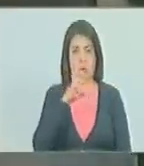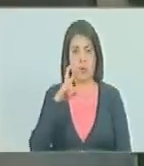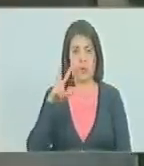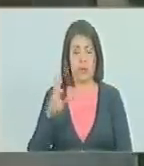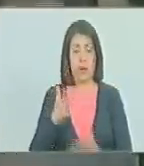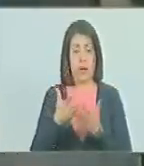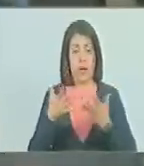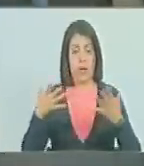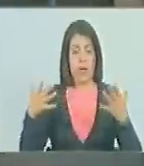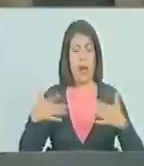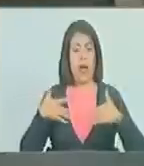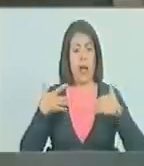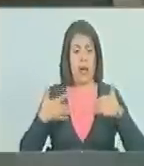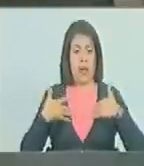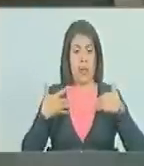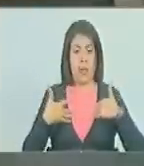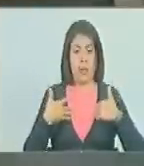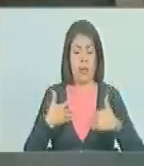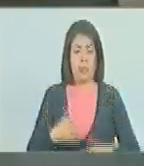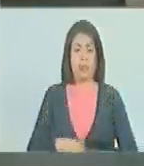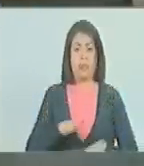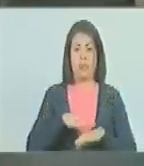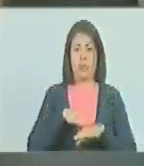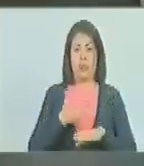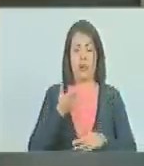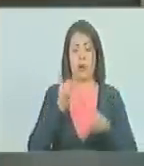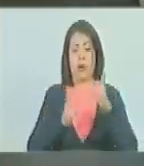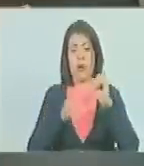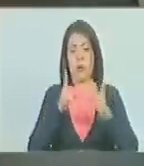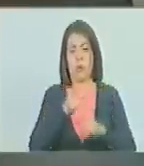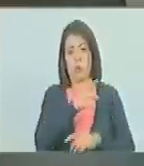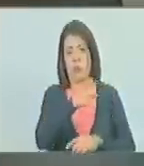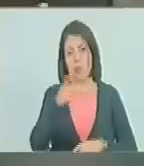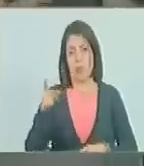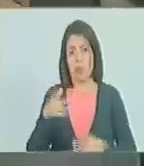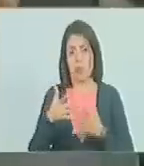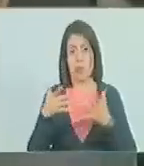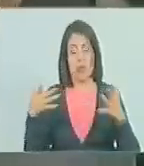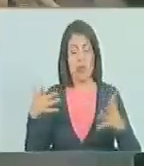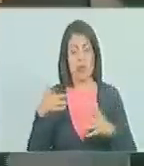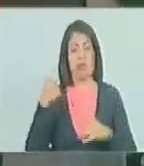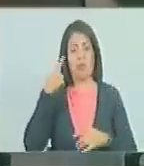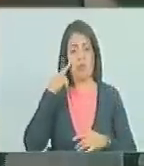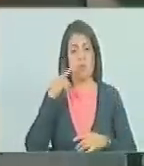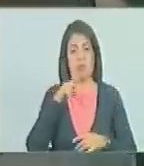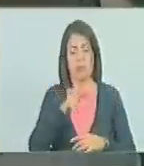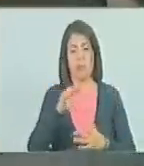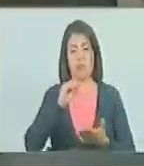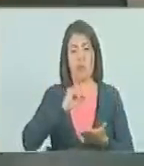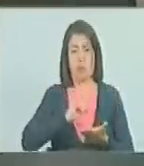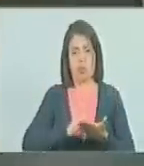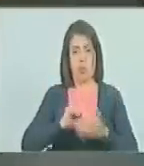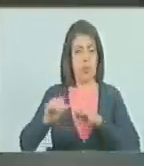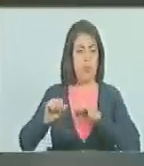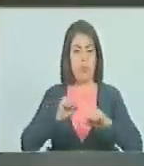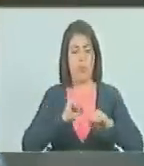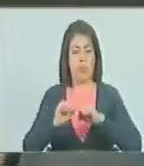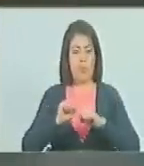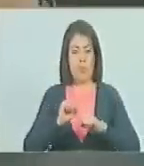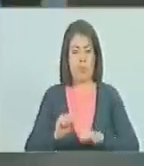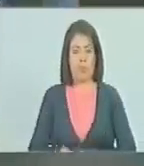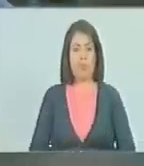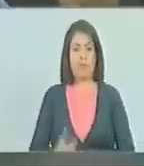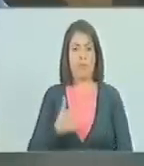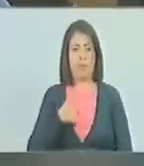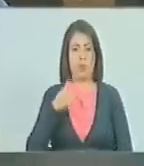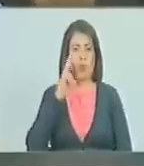una gran emocionalidad. Quizás para algunos de ustedes sea de grata recordación saber que hubo un movimiento 80, que